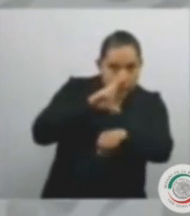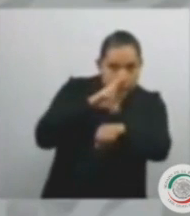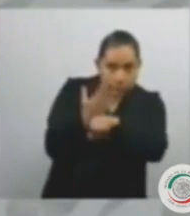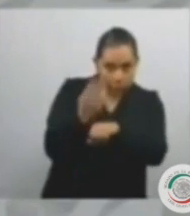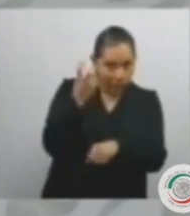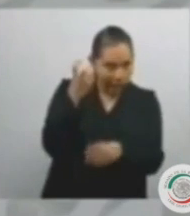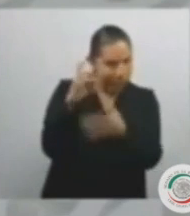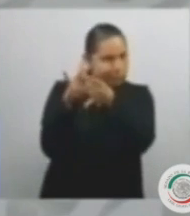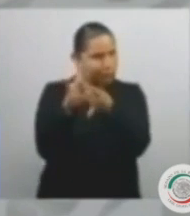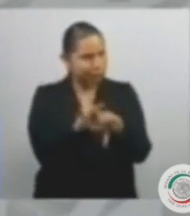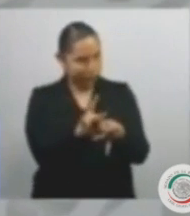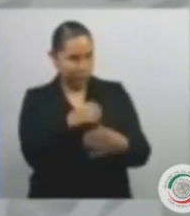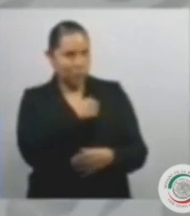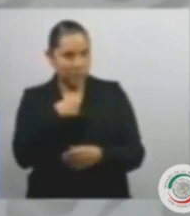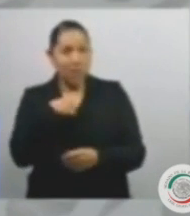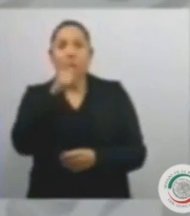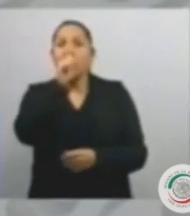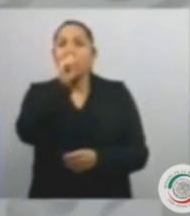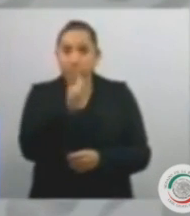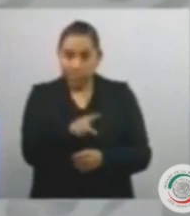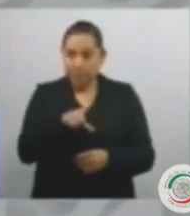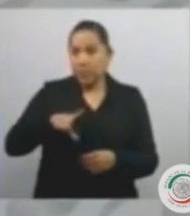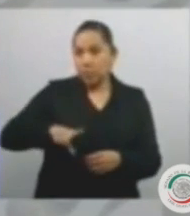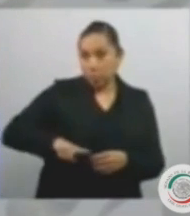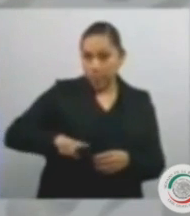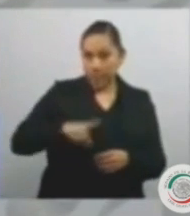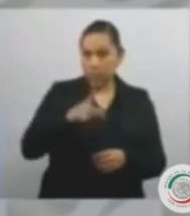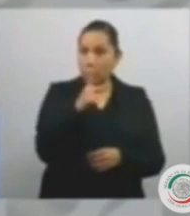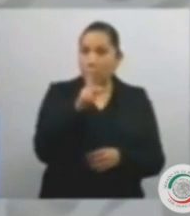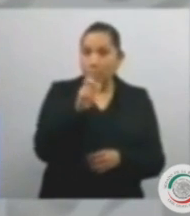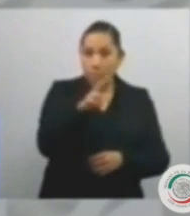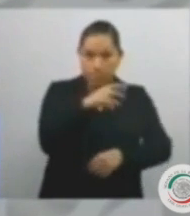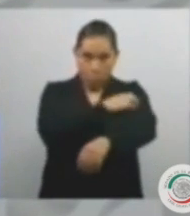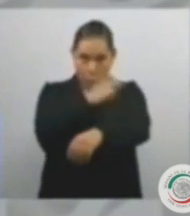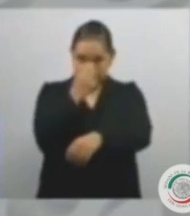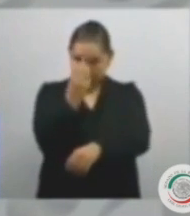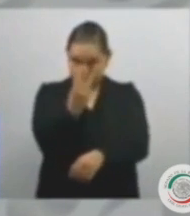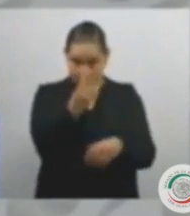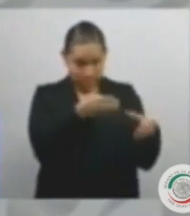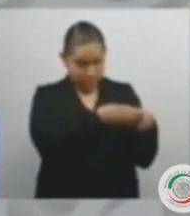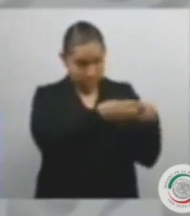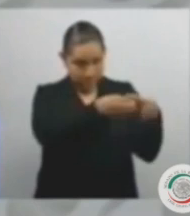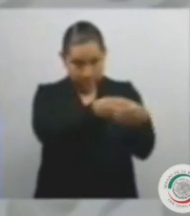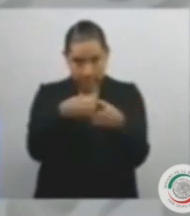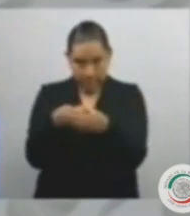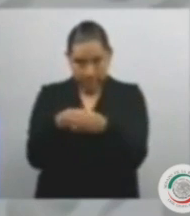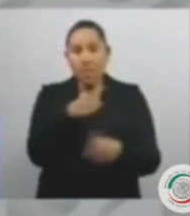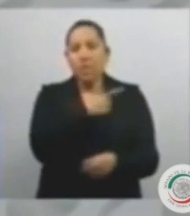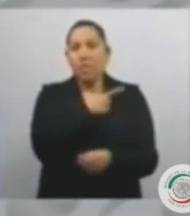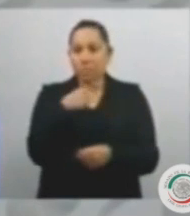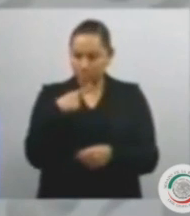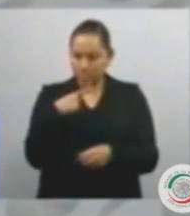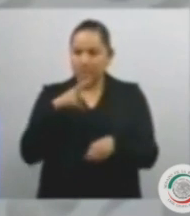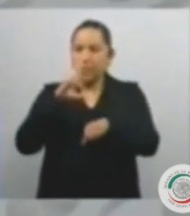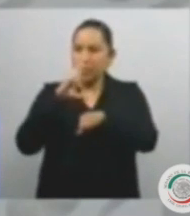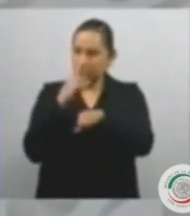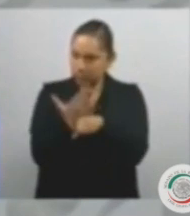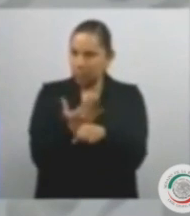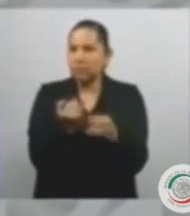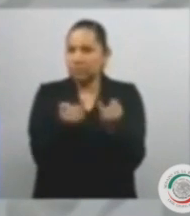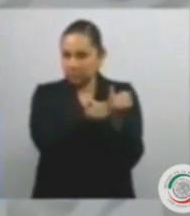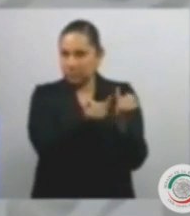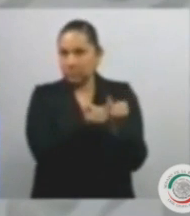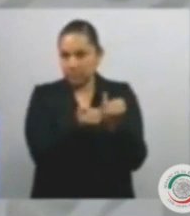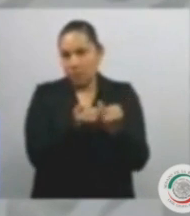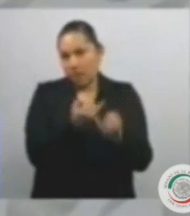los tres poderes de la Unión tienen quizás la mayor responsabilidad que ningún otro para adaptar el principio